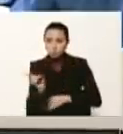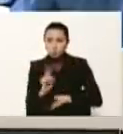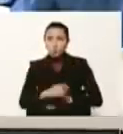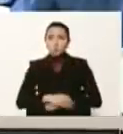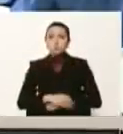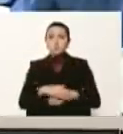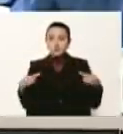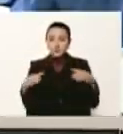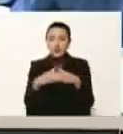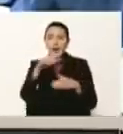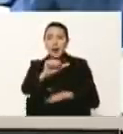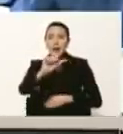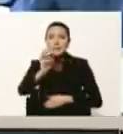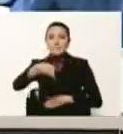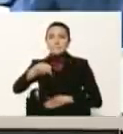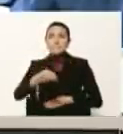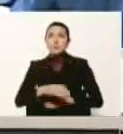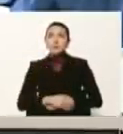AP,